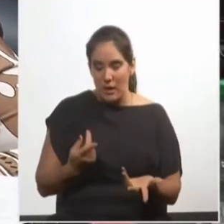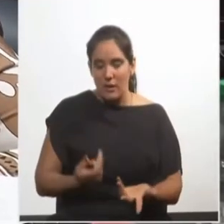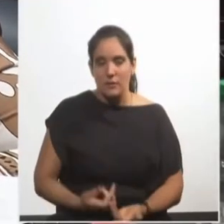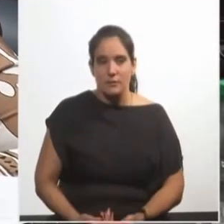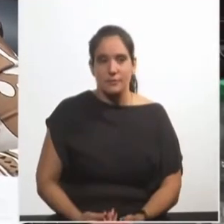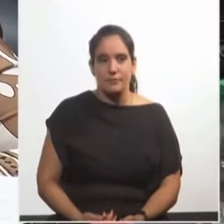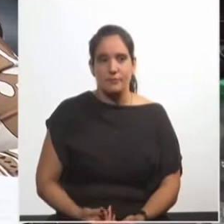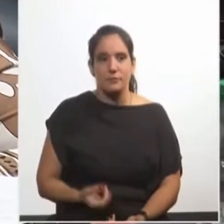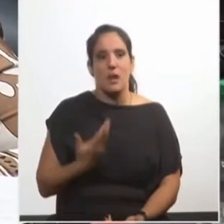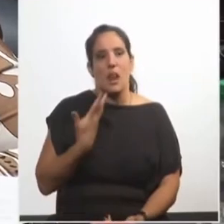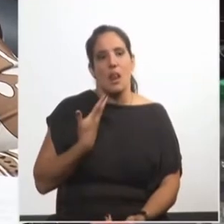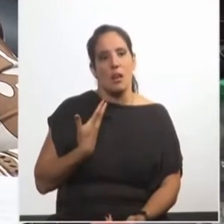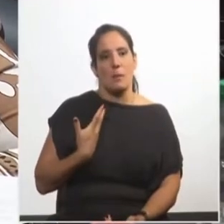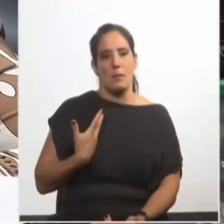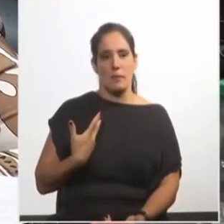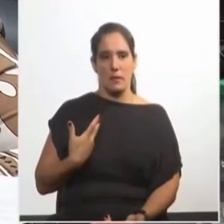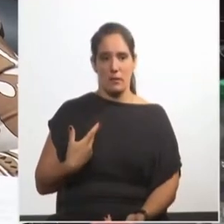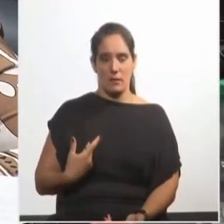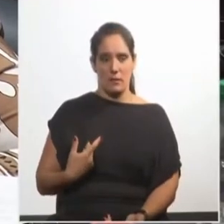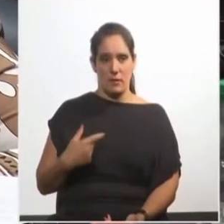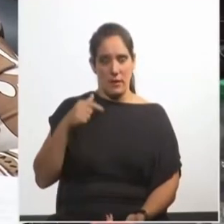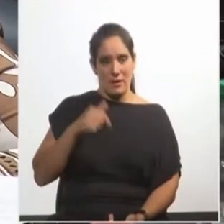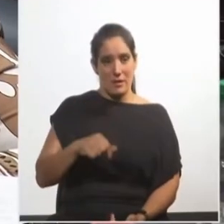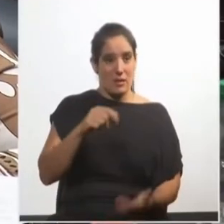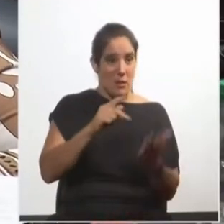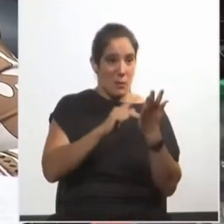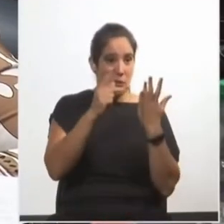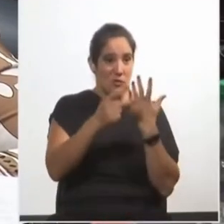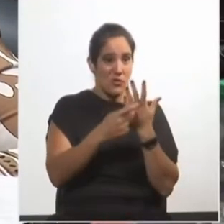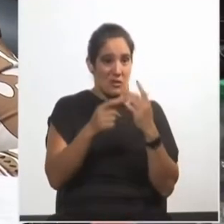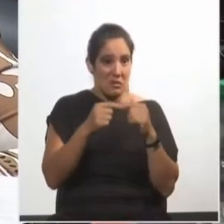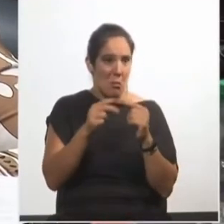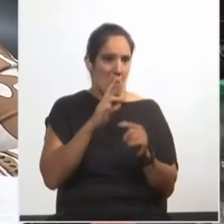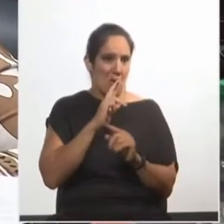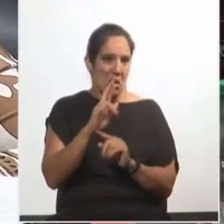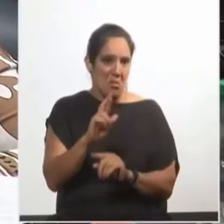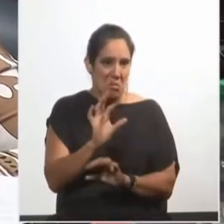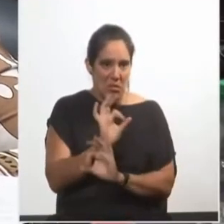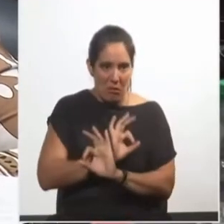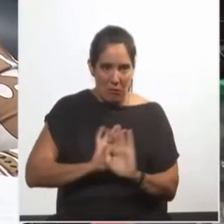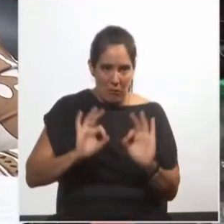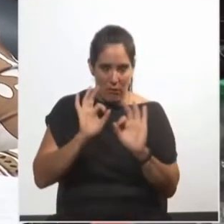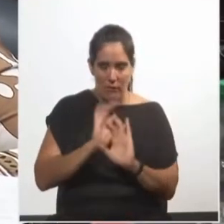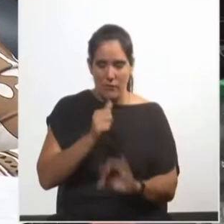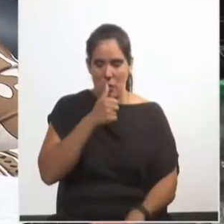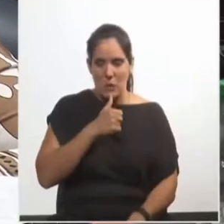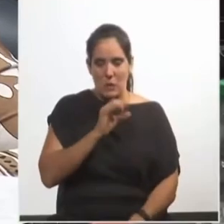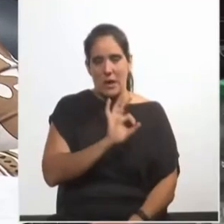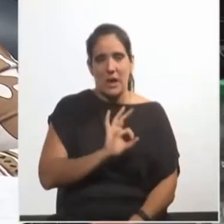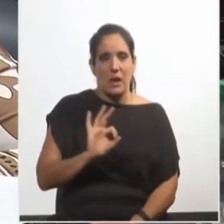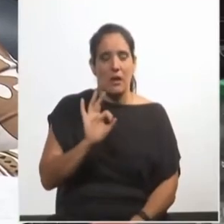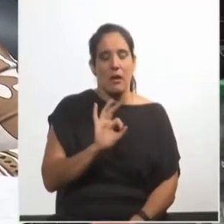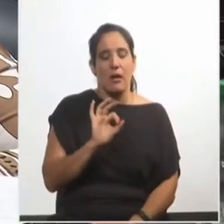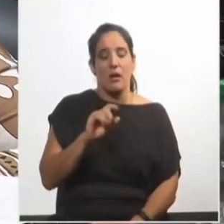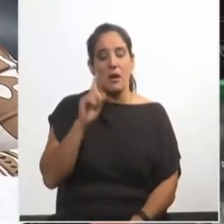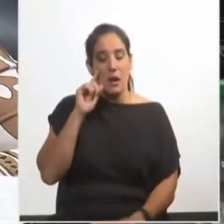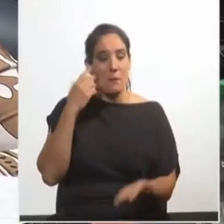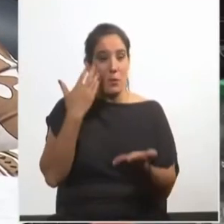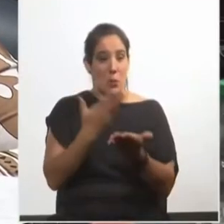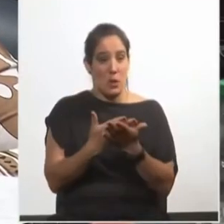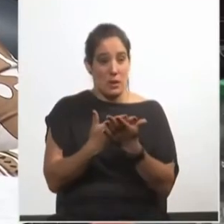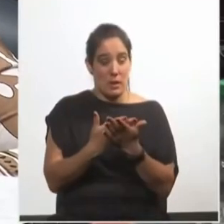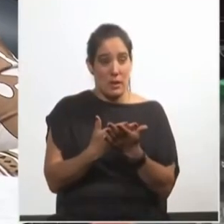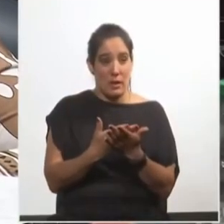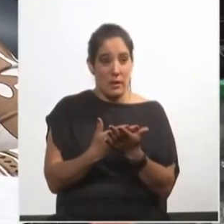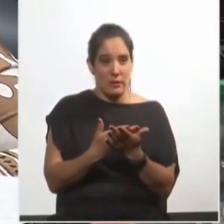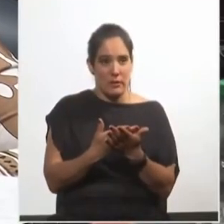social? Lamentablemente, este proyecto no da respuesta a ese problema. Y la propuesta inicial